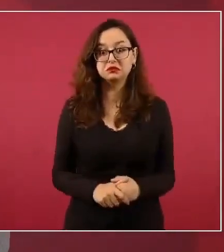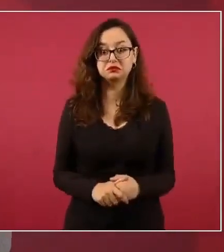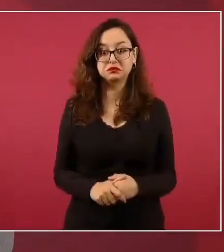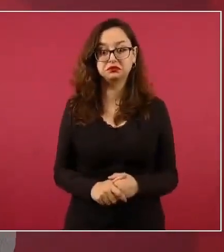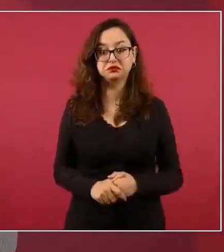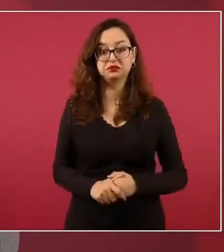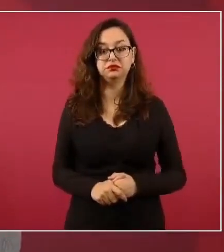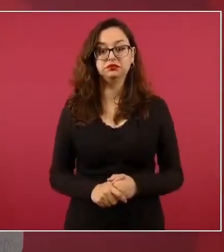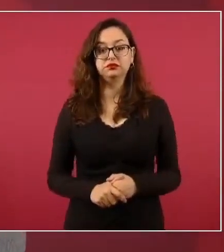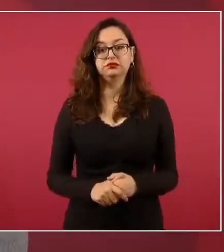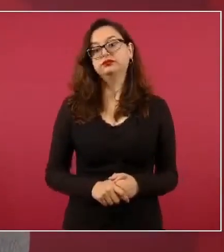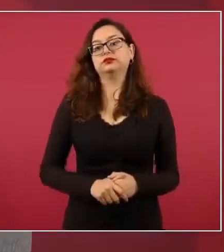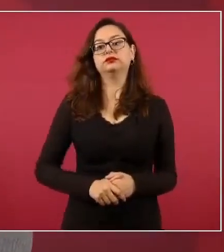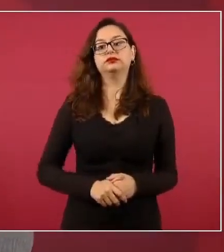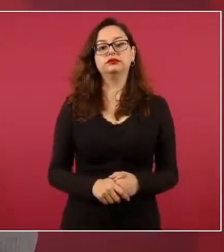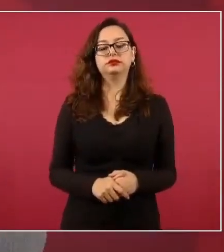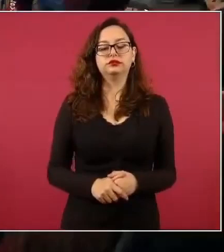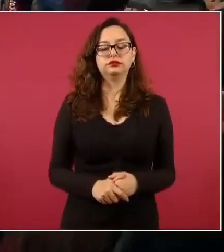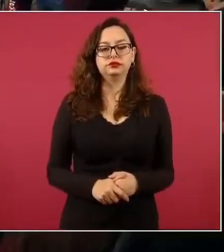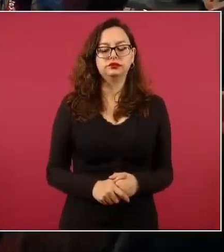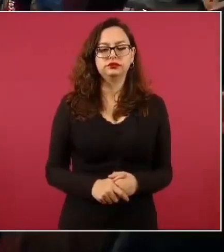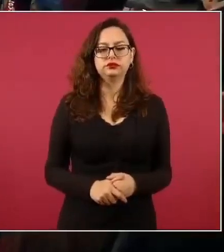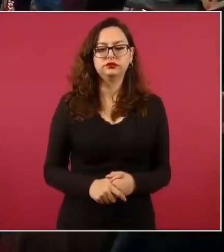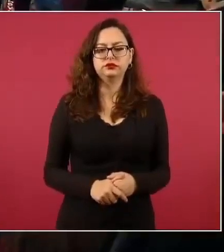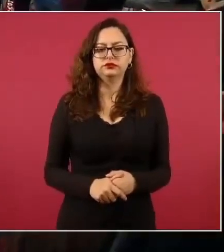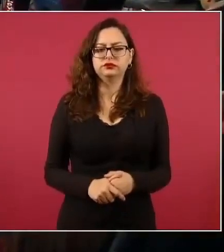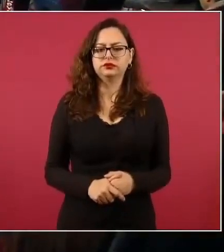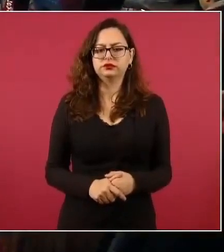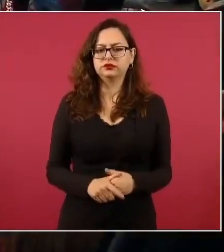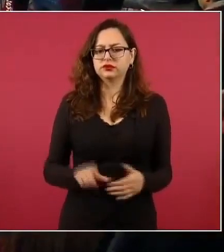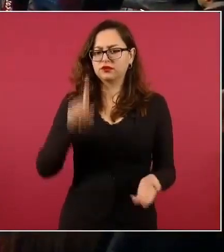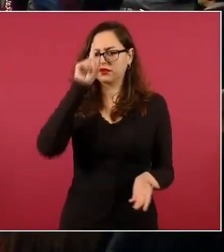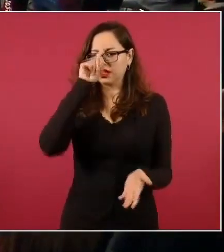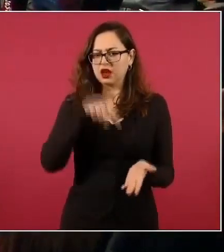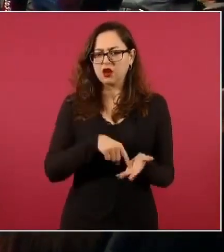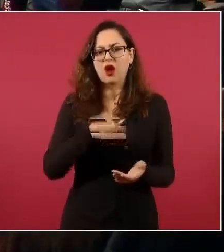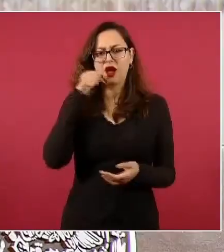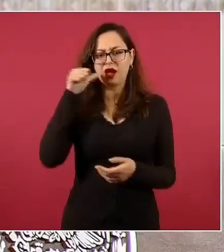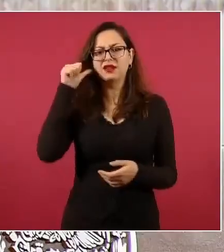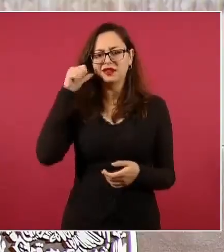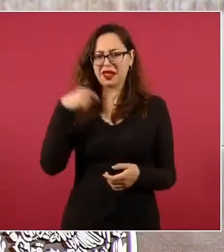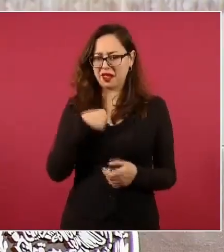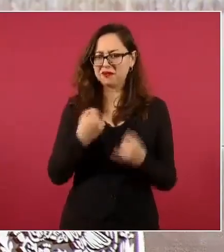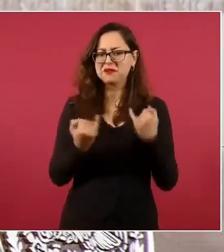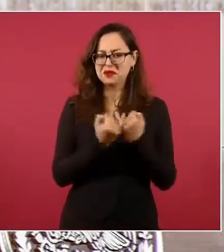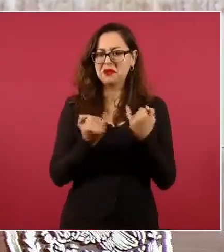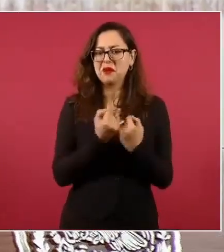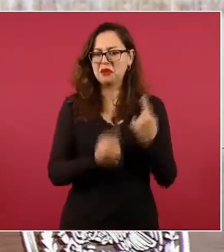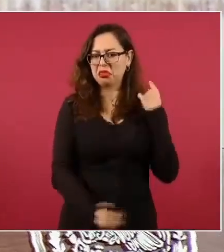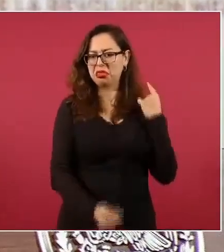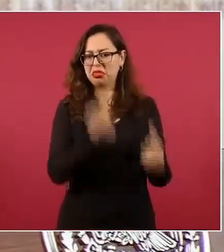Creo que el licenciado Muñoz Ledo fue el que dijo ayer, antier, de que yo estaba ya